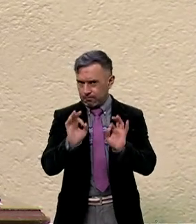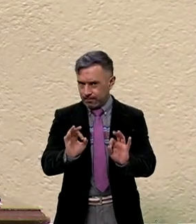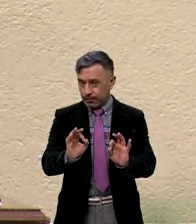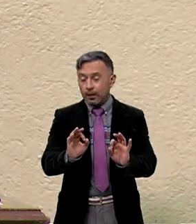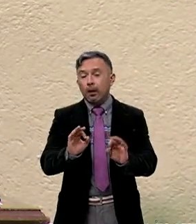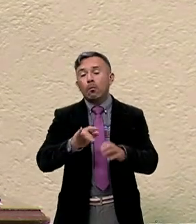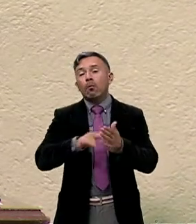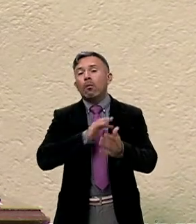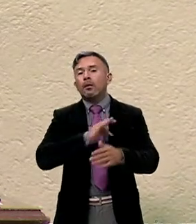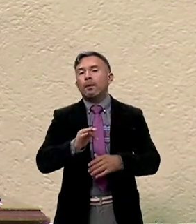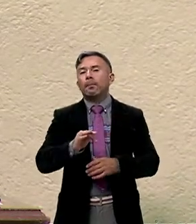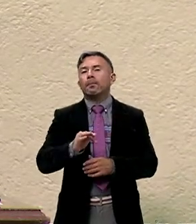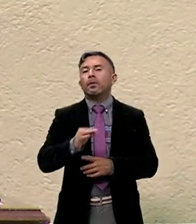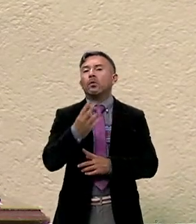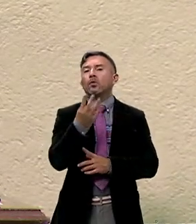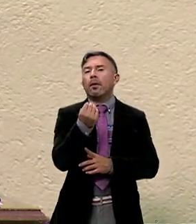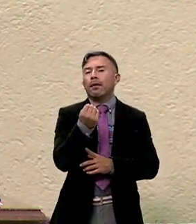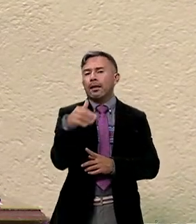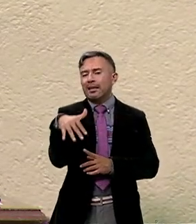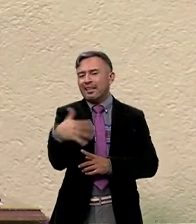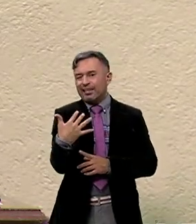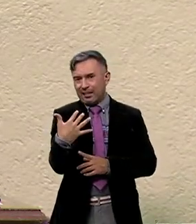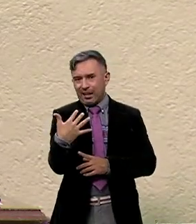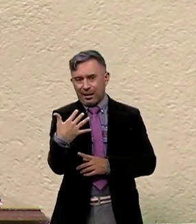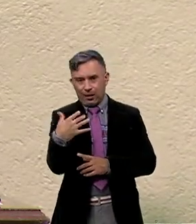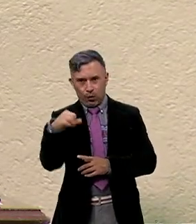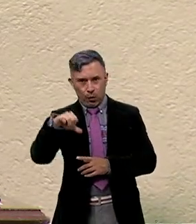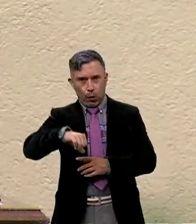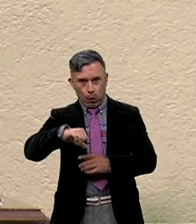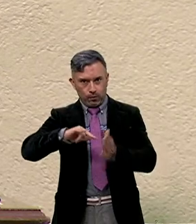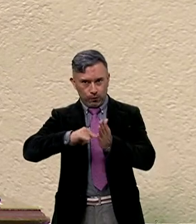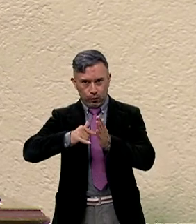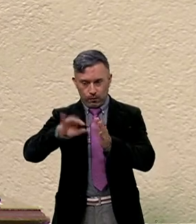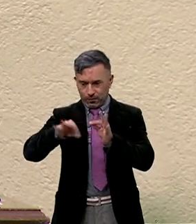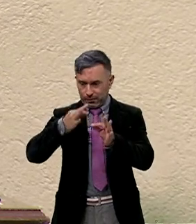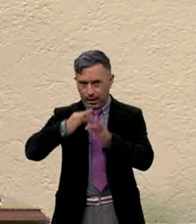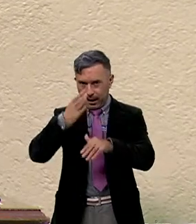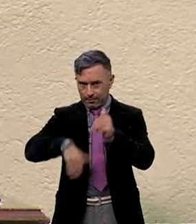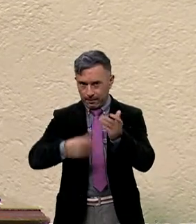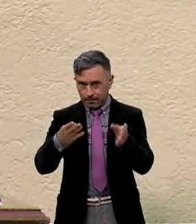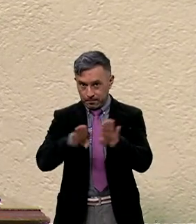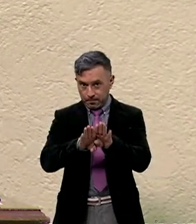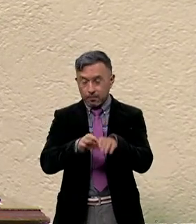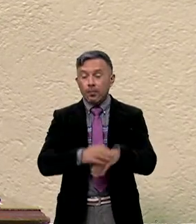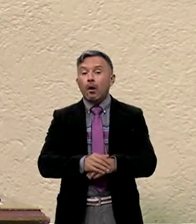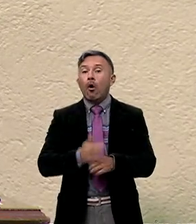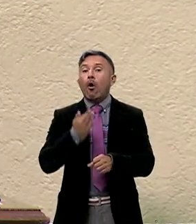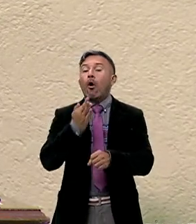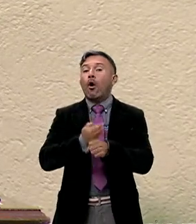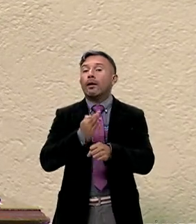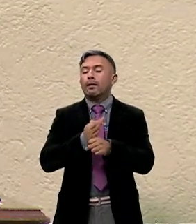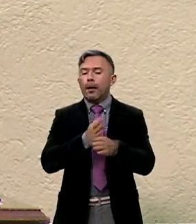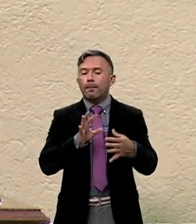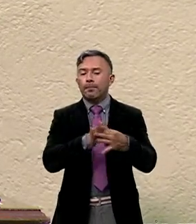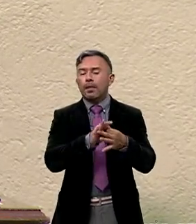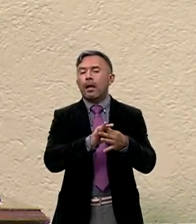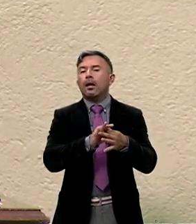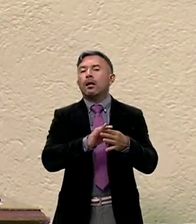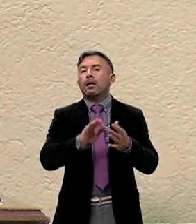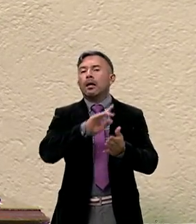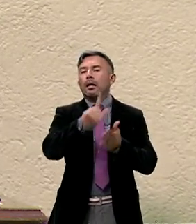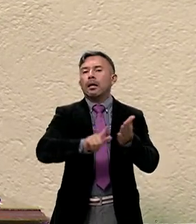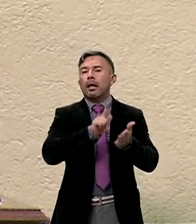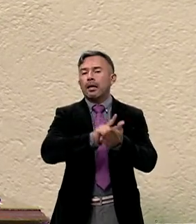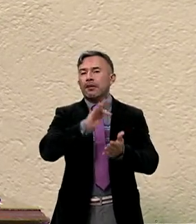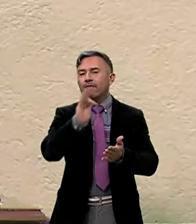21 15 horas del día de hoy por lo que en este momento damos cumplimiento al artículo 61 de la